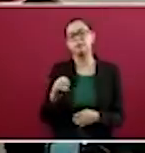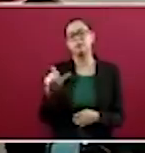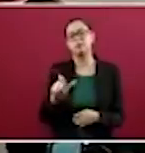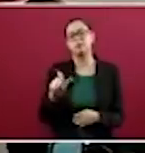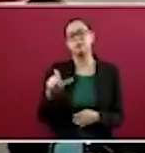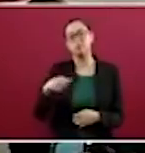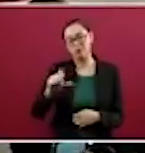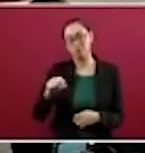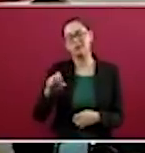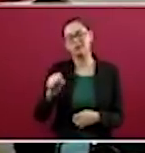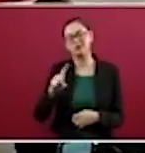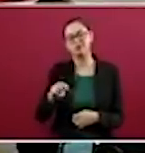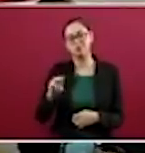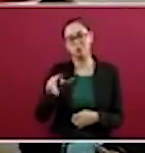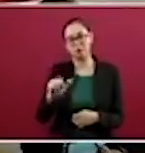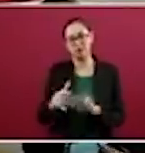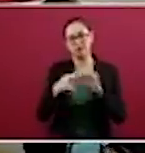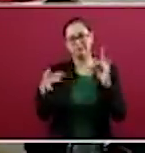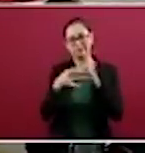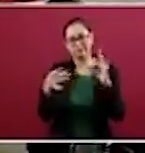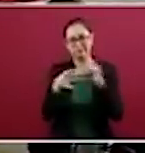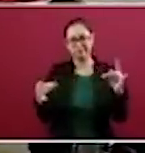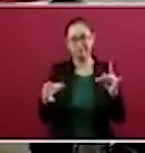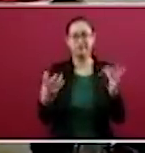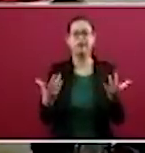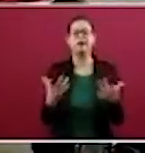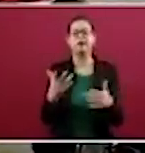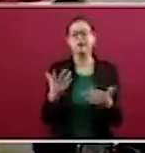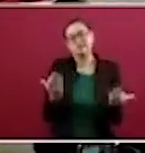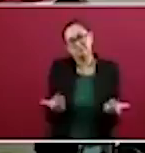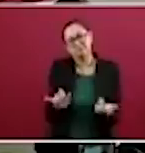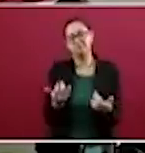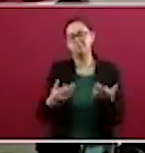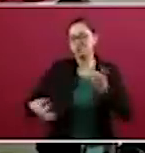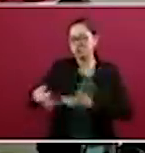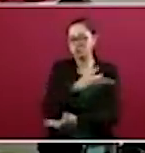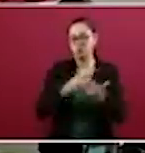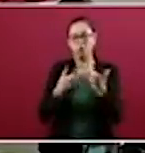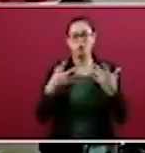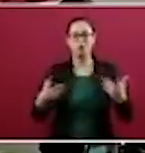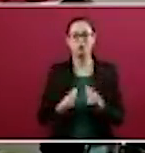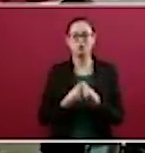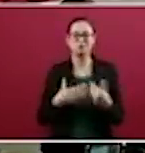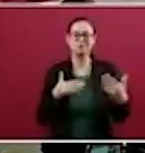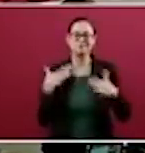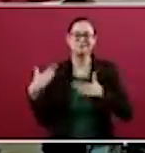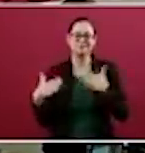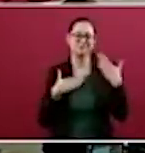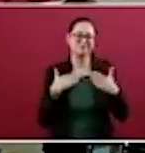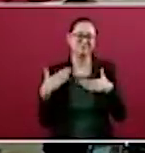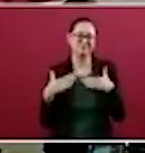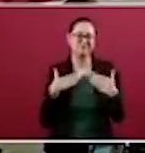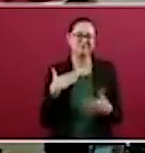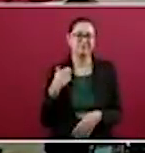y entre todos festejamos el que se tengan los libros